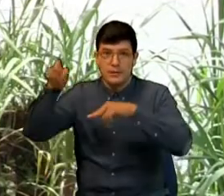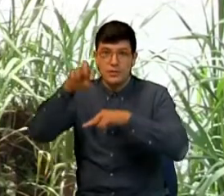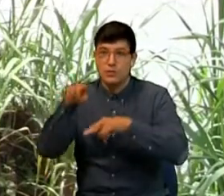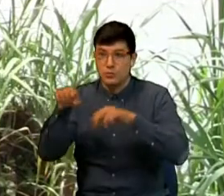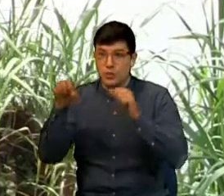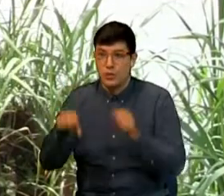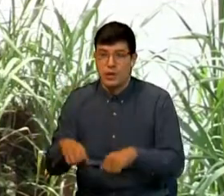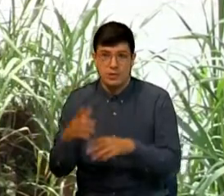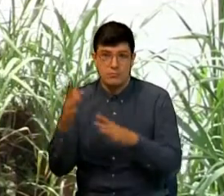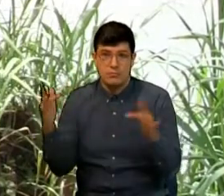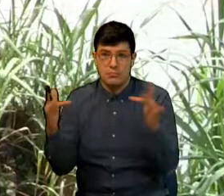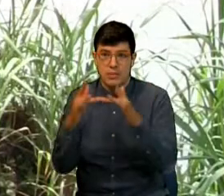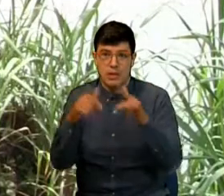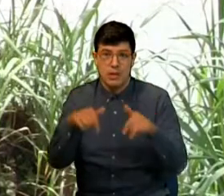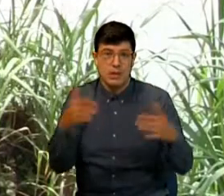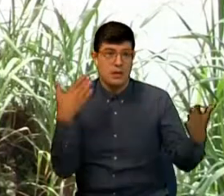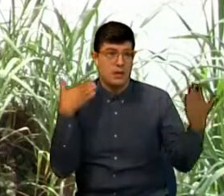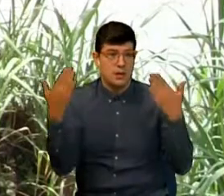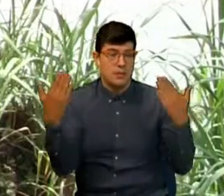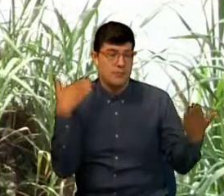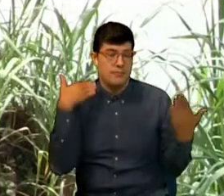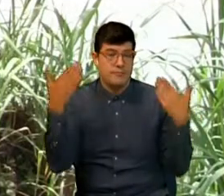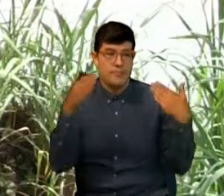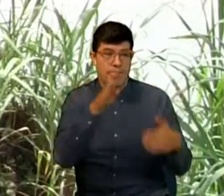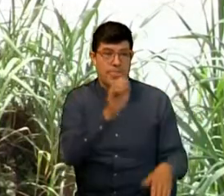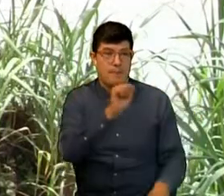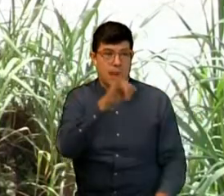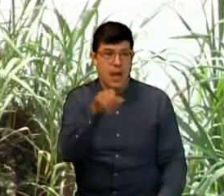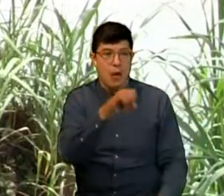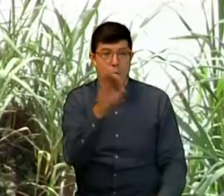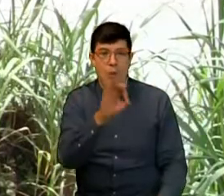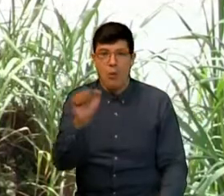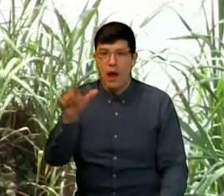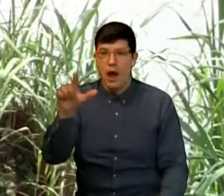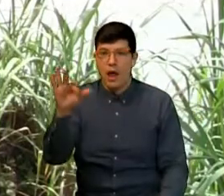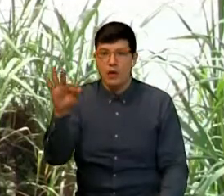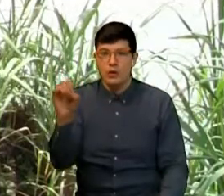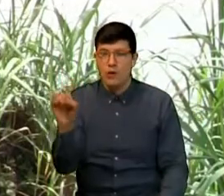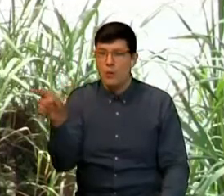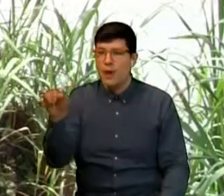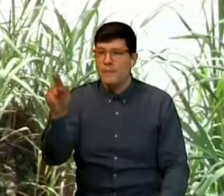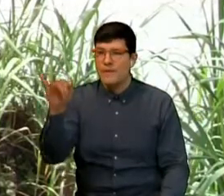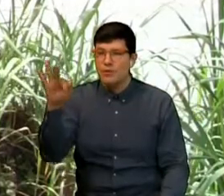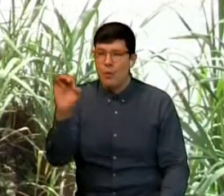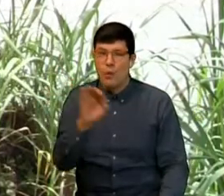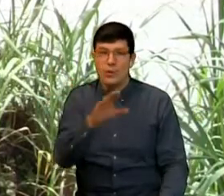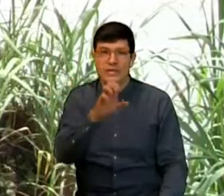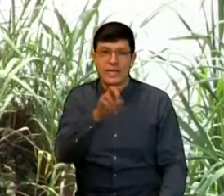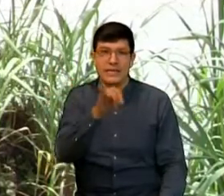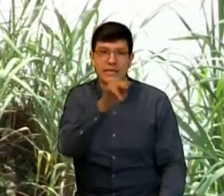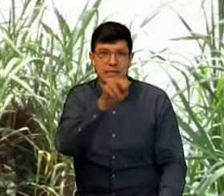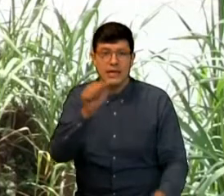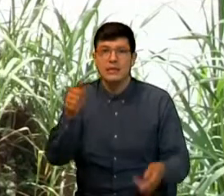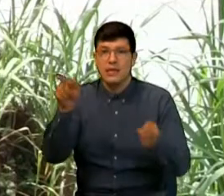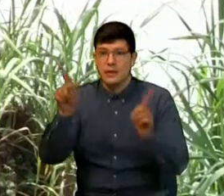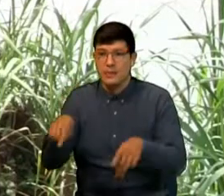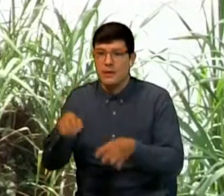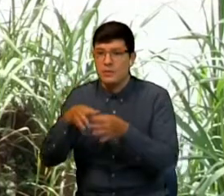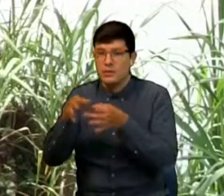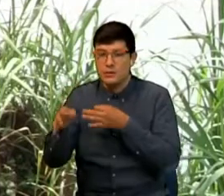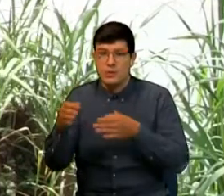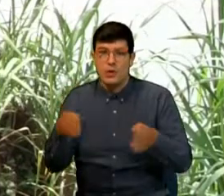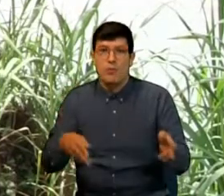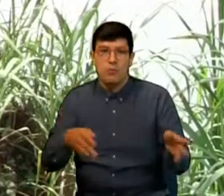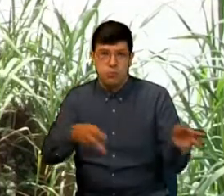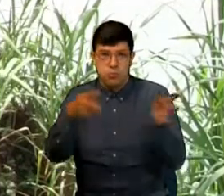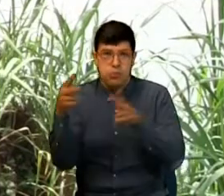no solamente a las veredas de Bajo y Alto Guamito y Bajo Semisa, sino también a los municipios de Puente Nacional y Barbosa